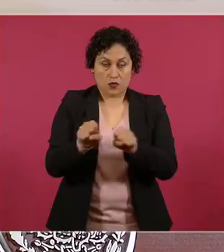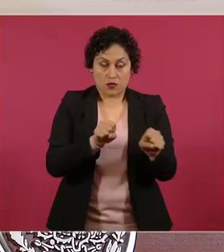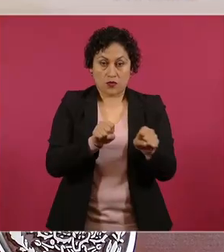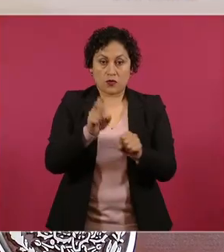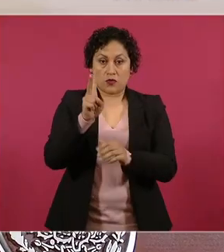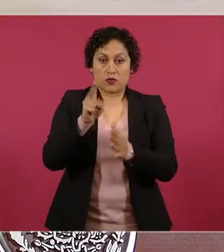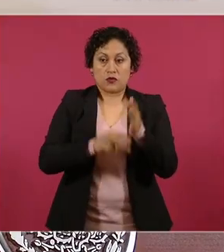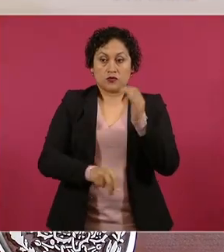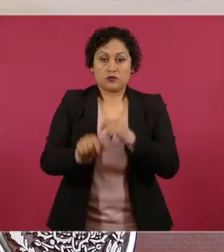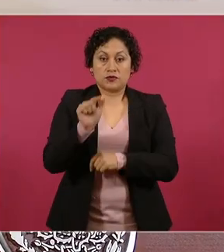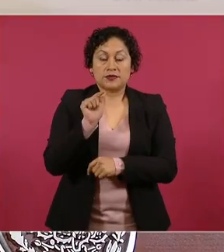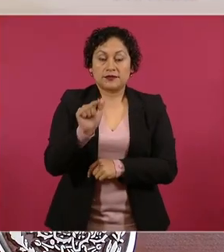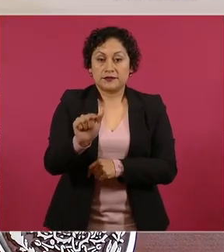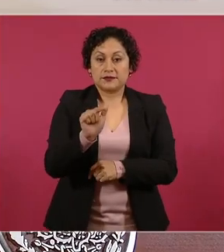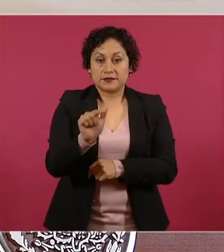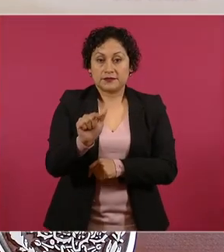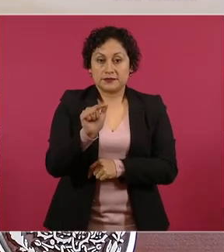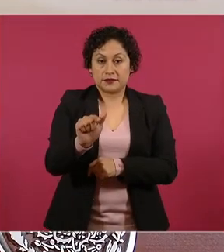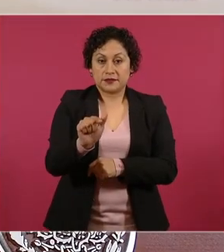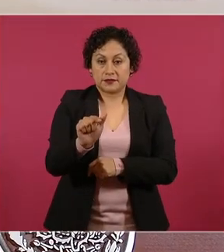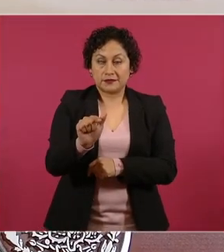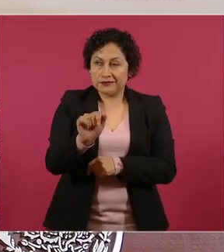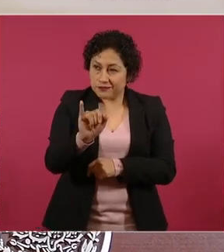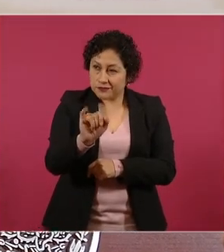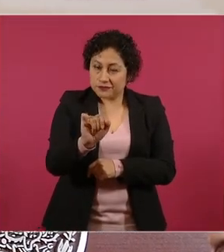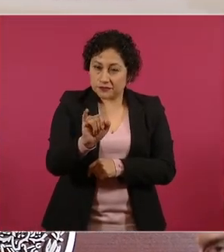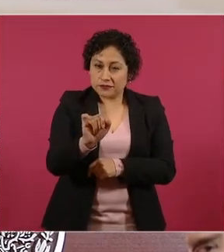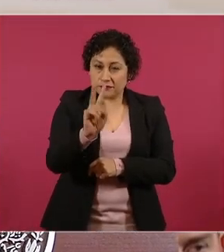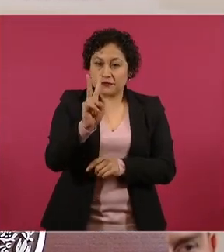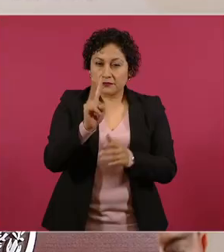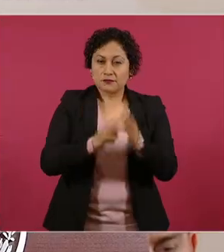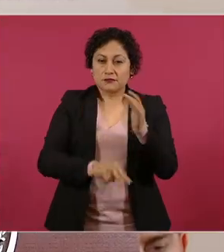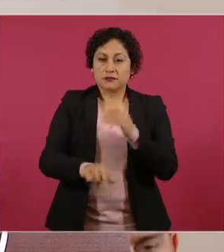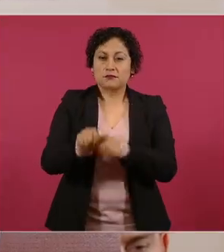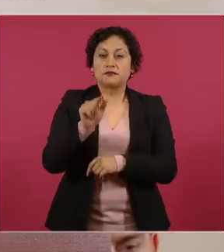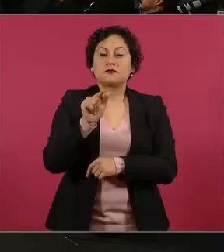17, sí, del